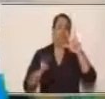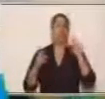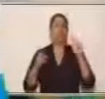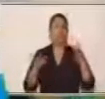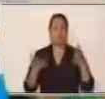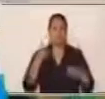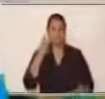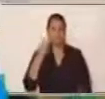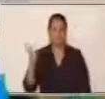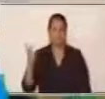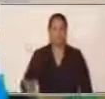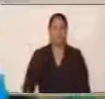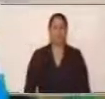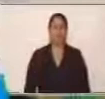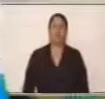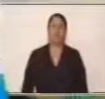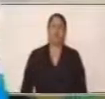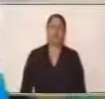que aquí tengo,